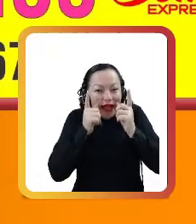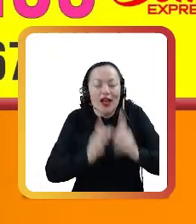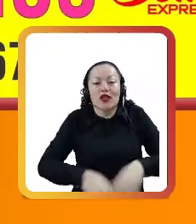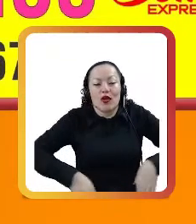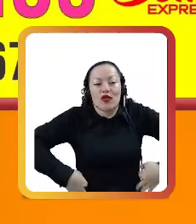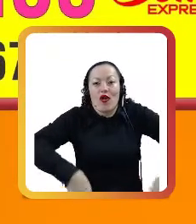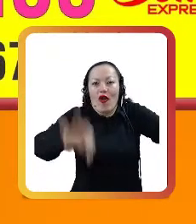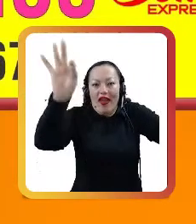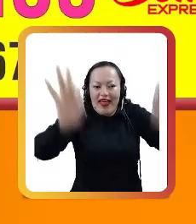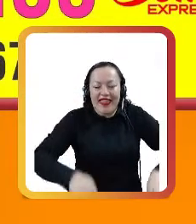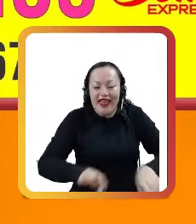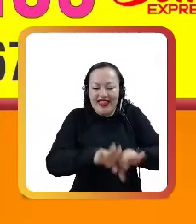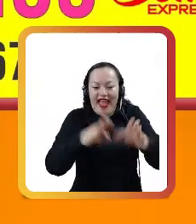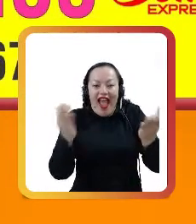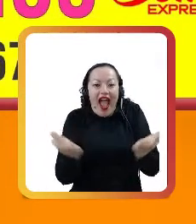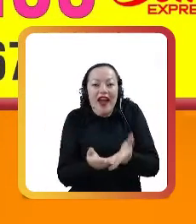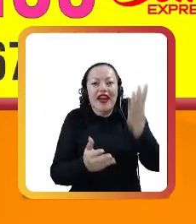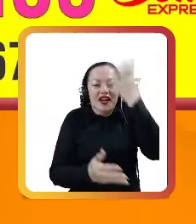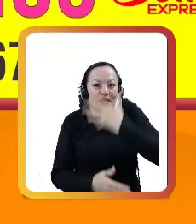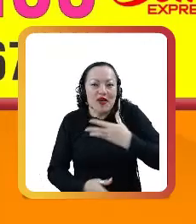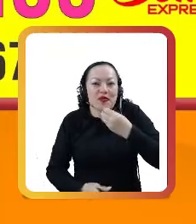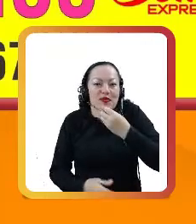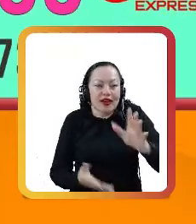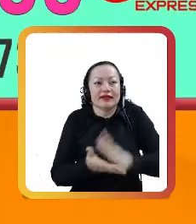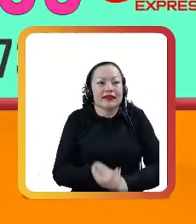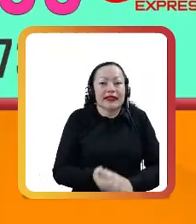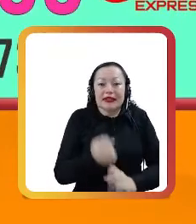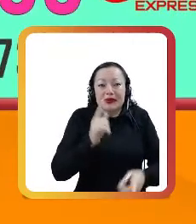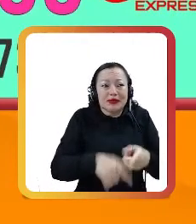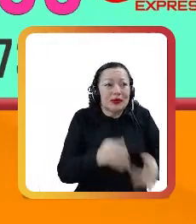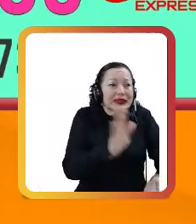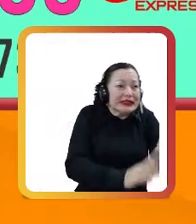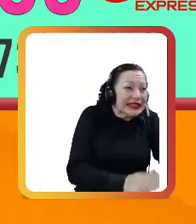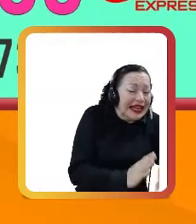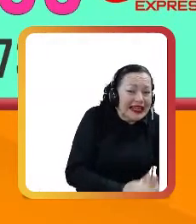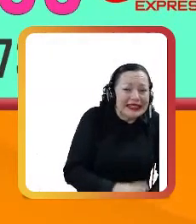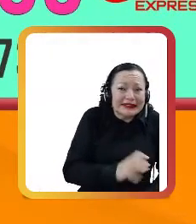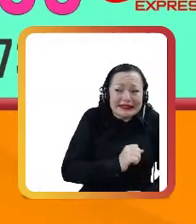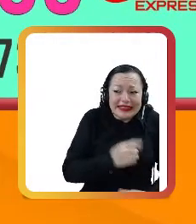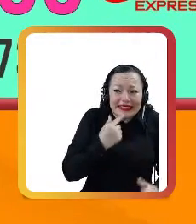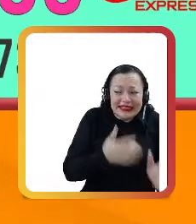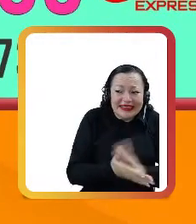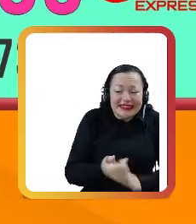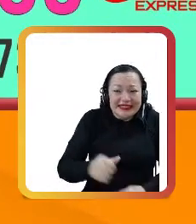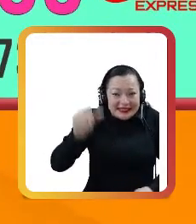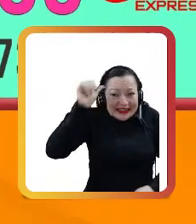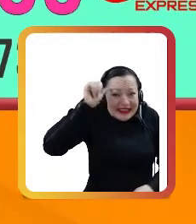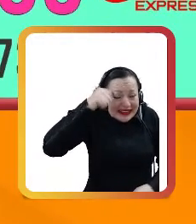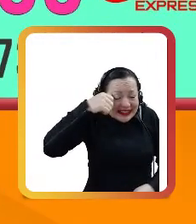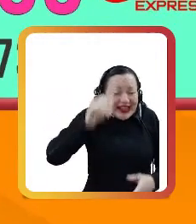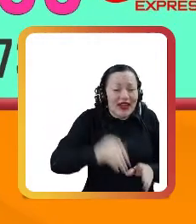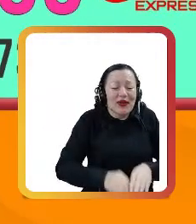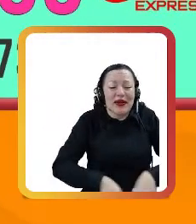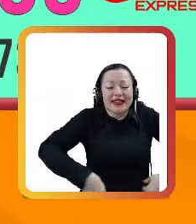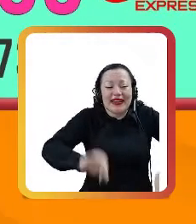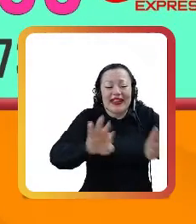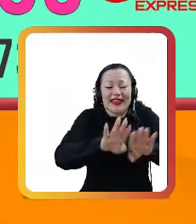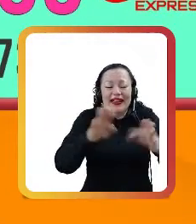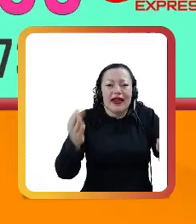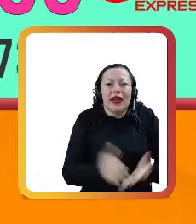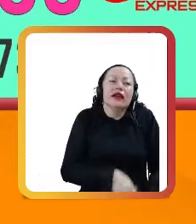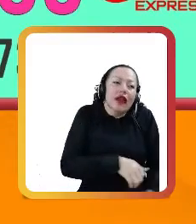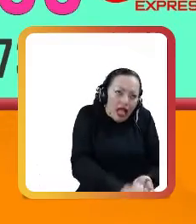bien bonitos. Yo sé que por estos días, como no hemos podido salir, un juego de sábanas, de esas sábanas que Dios mío, están de